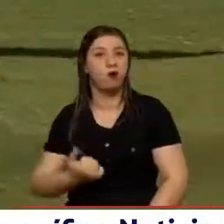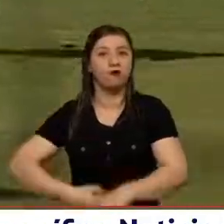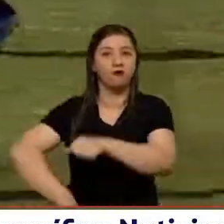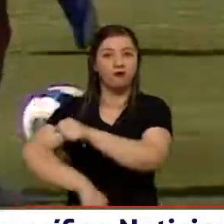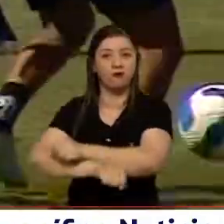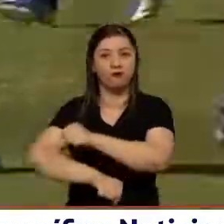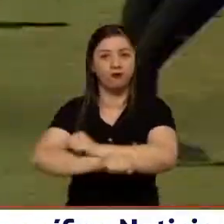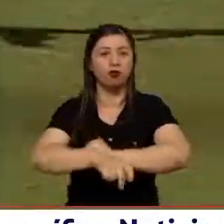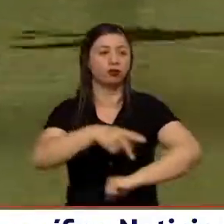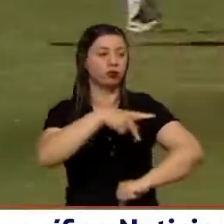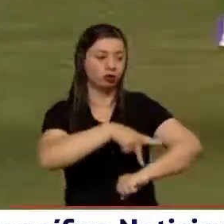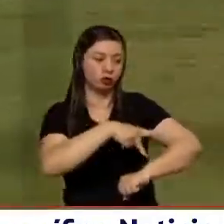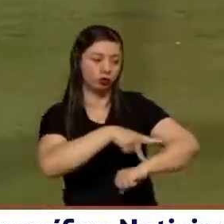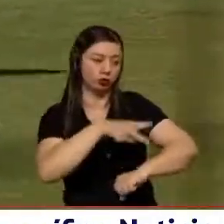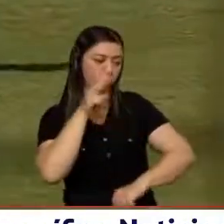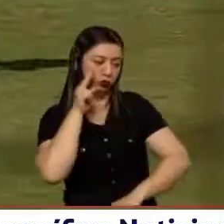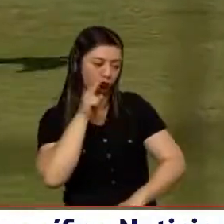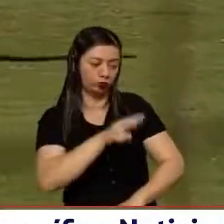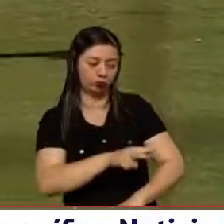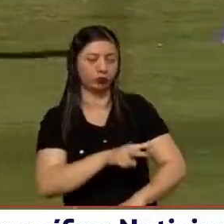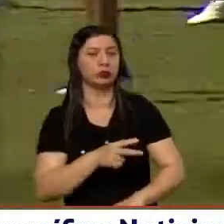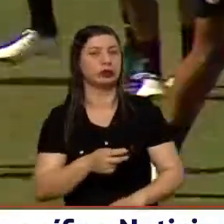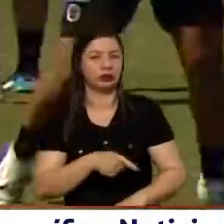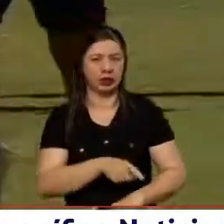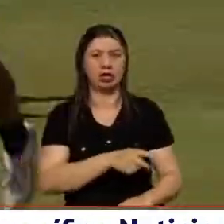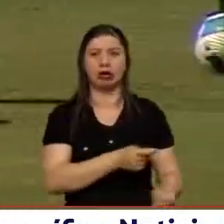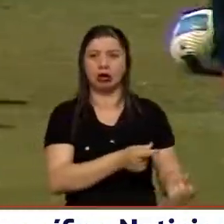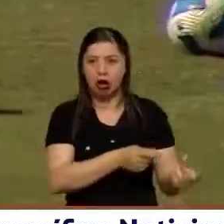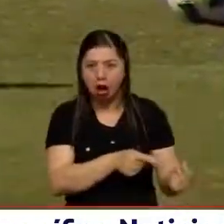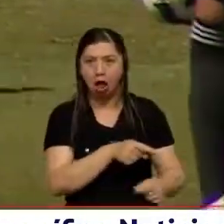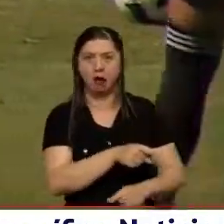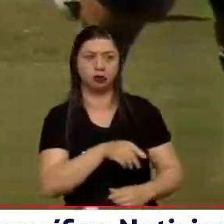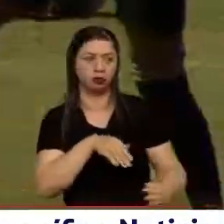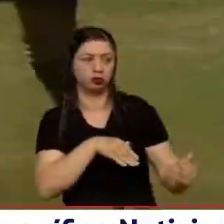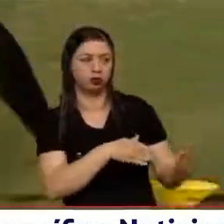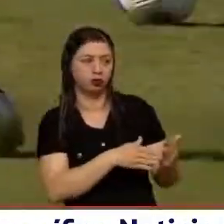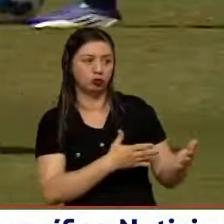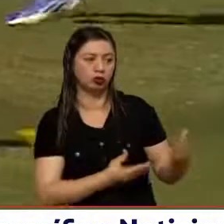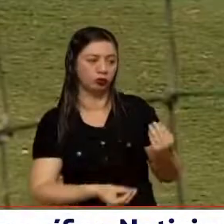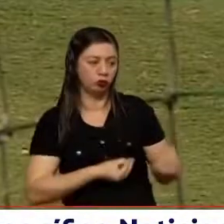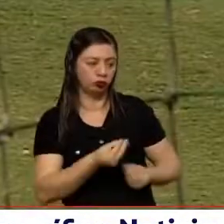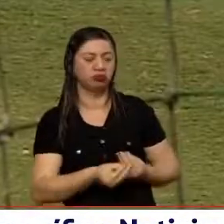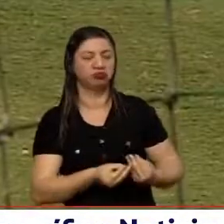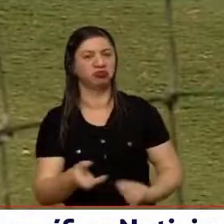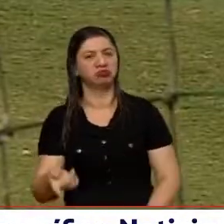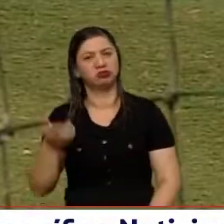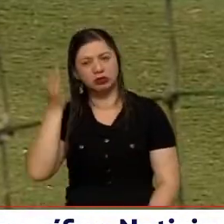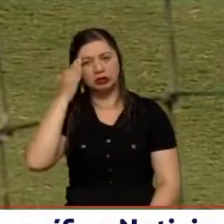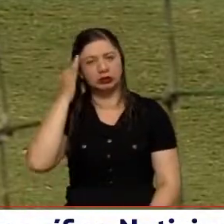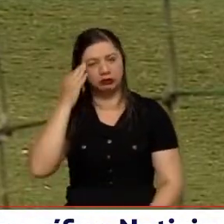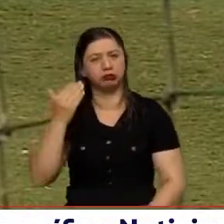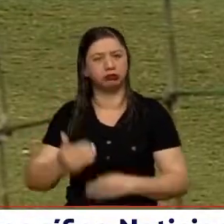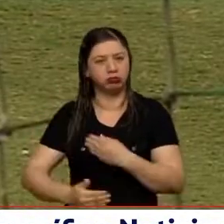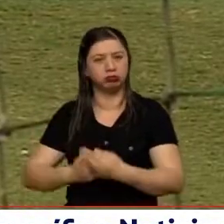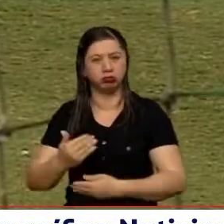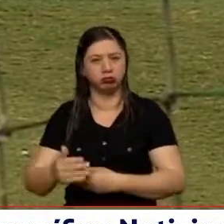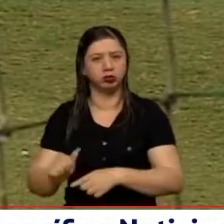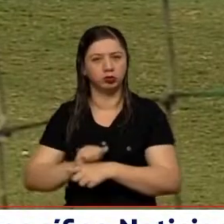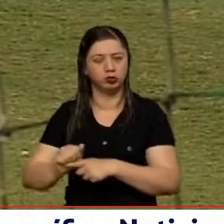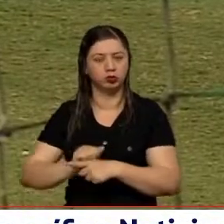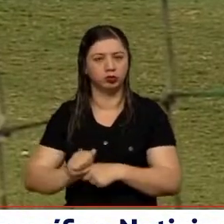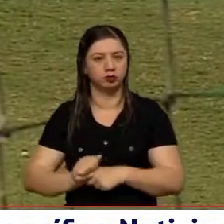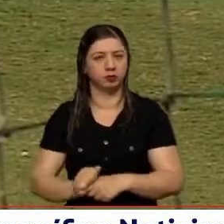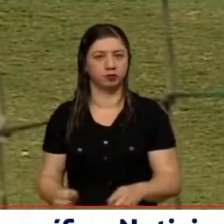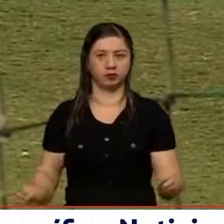fútbol paraguayo en su salida rápida, frontal, de contraataque. Y eso también lo hemos trabajado, pero